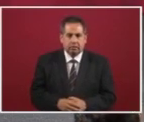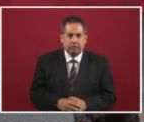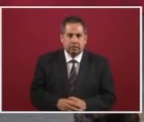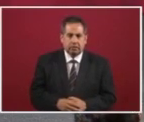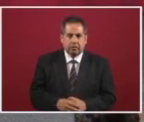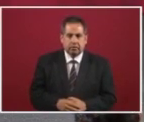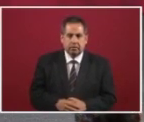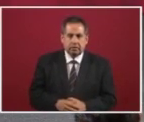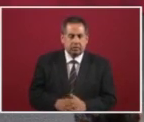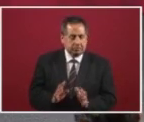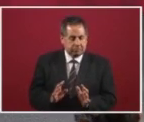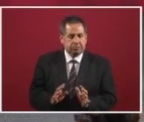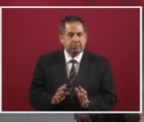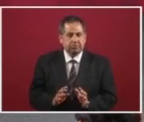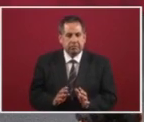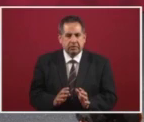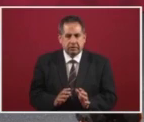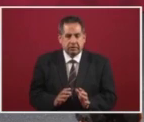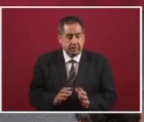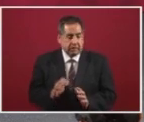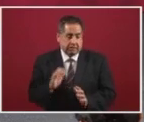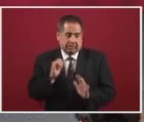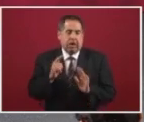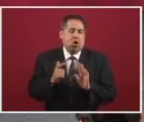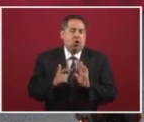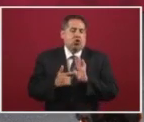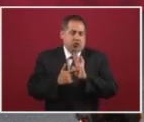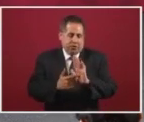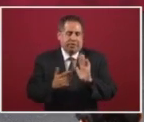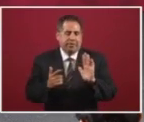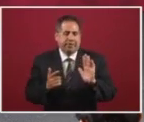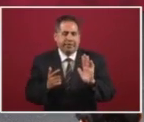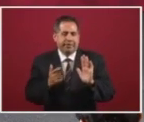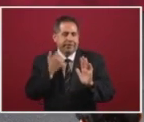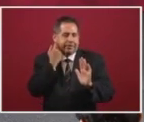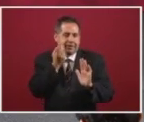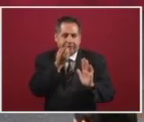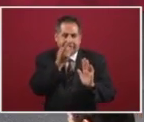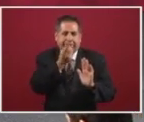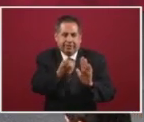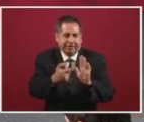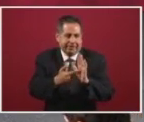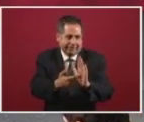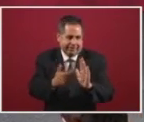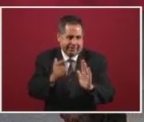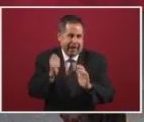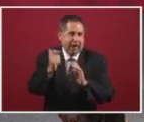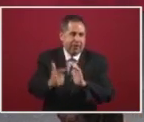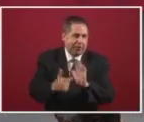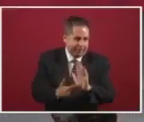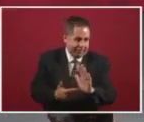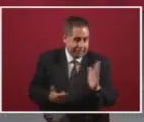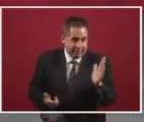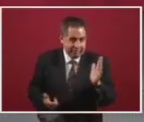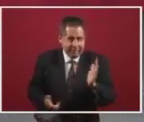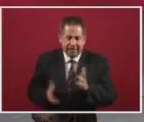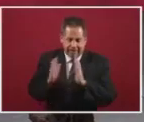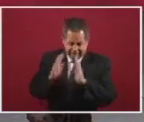Digo, algo tengo que decir, ¿no? Porque ya